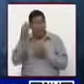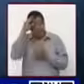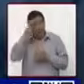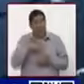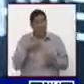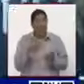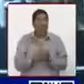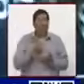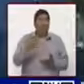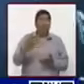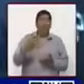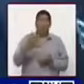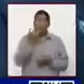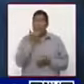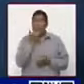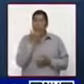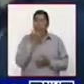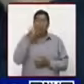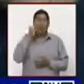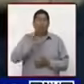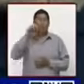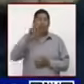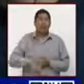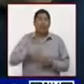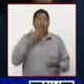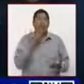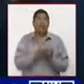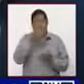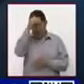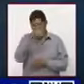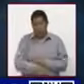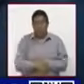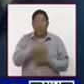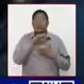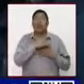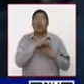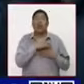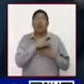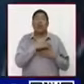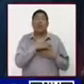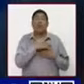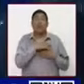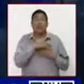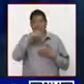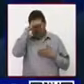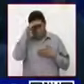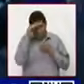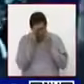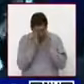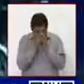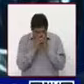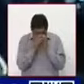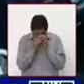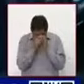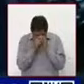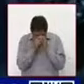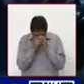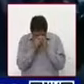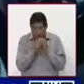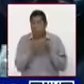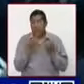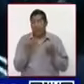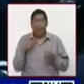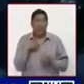por ejemplo, ya le está comprando el disfraz a la niña. Señor, buenas noches, aprovechando esta hora para comprar. Sí, a ver,